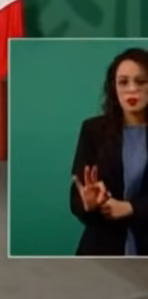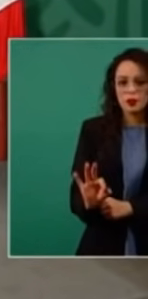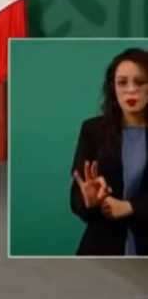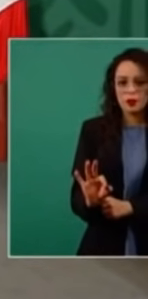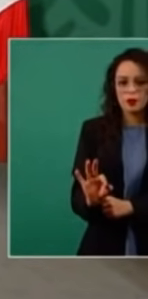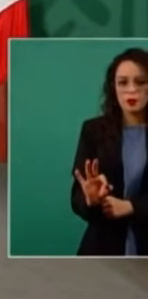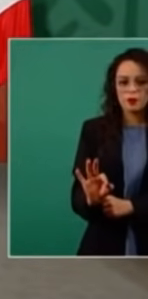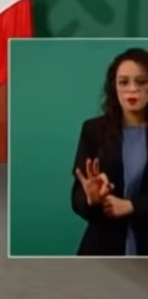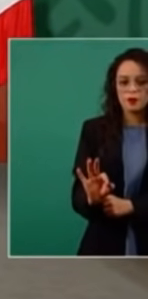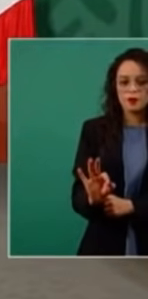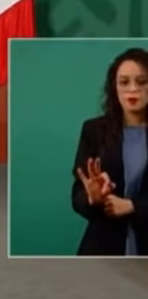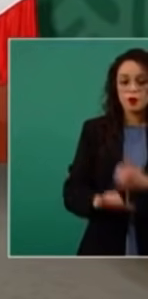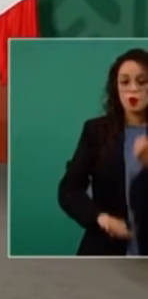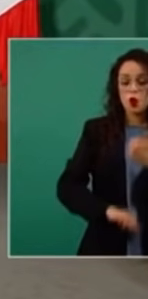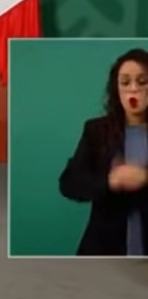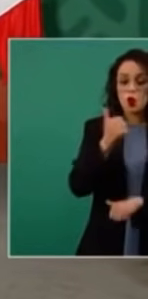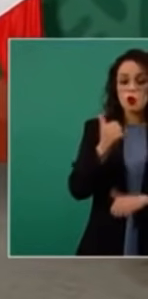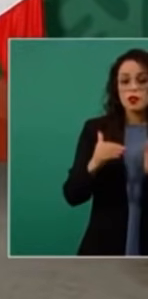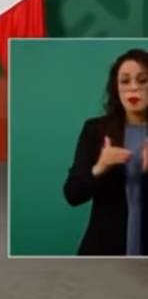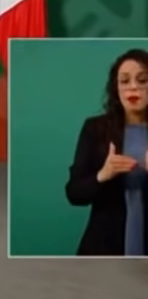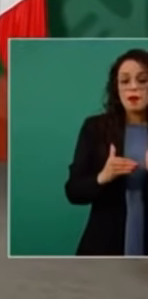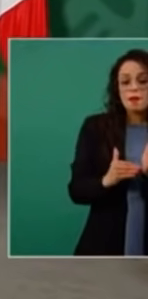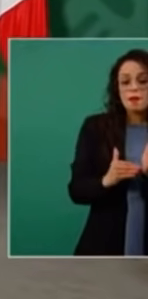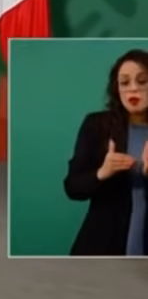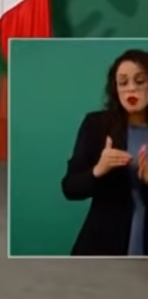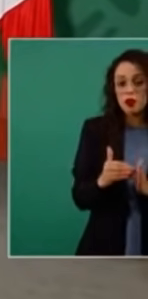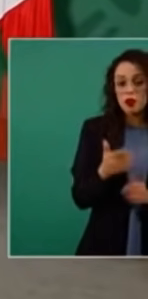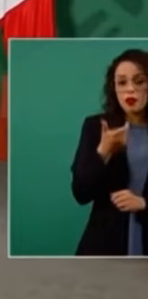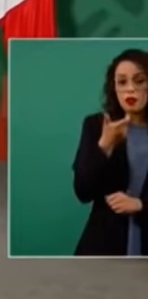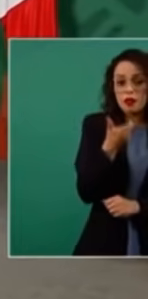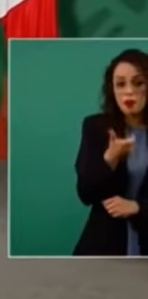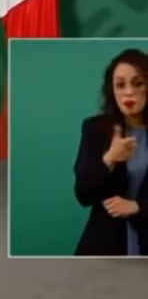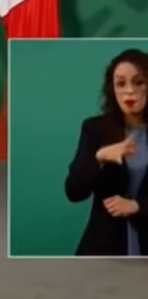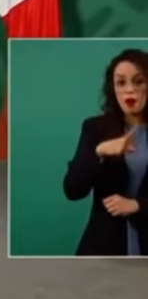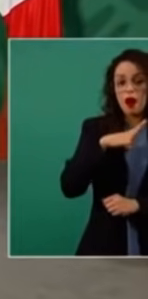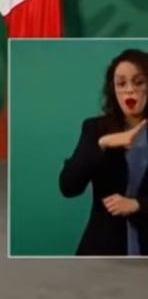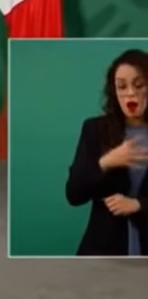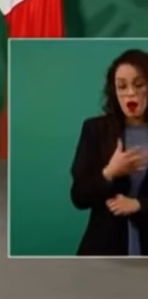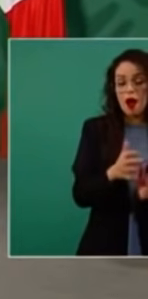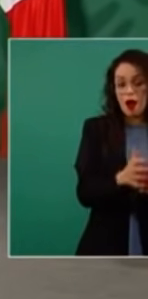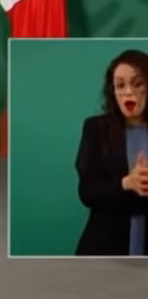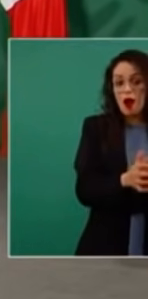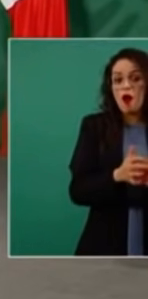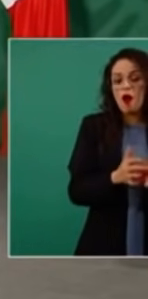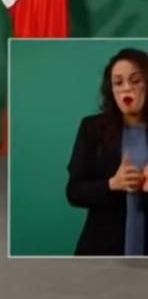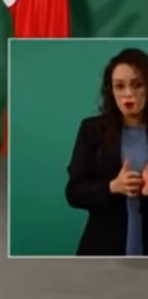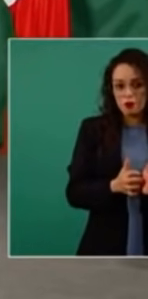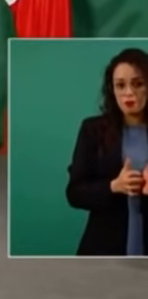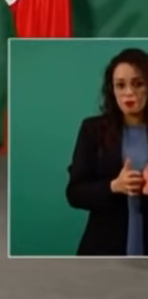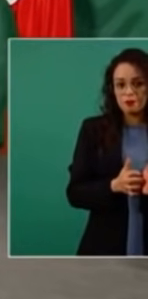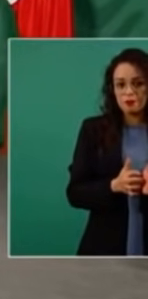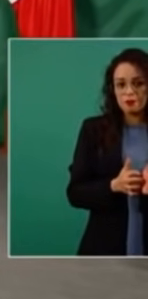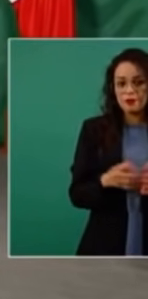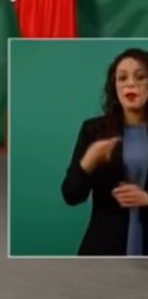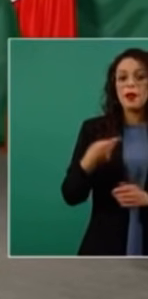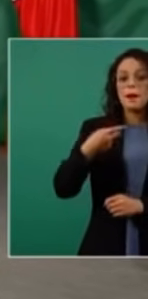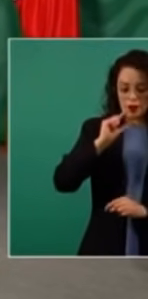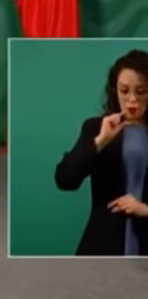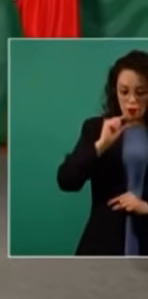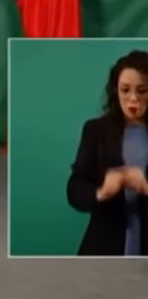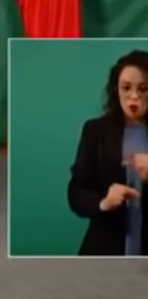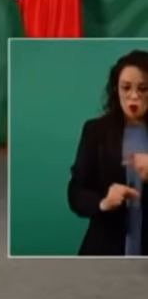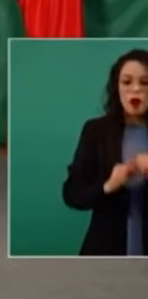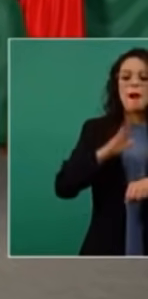¿no? Un Sagasti, un Humala, un Vizcarra, han sido títeres de estos gobiernos. En cambio, Andrés Manuel llegó, se hizo